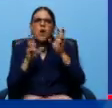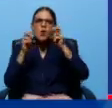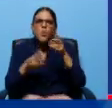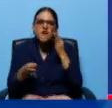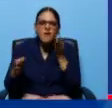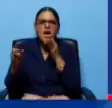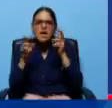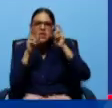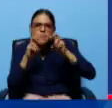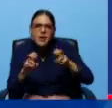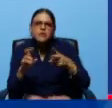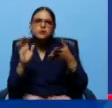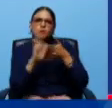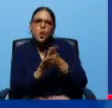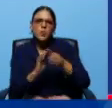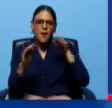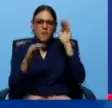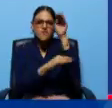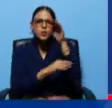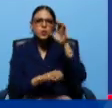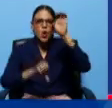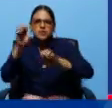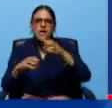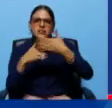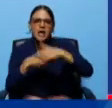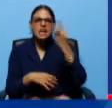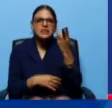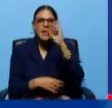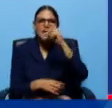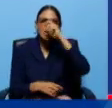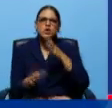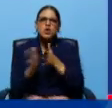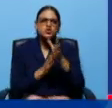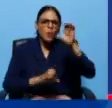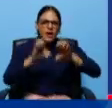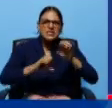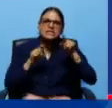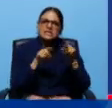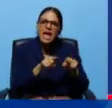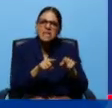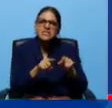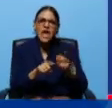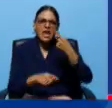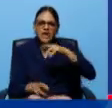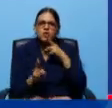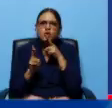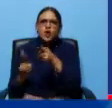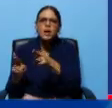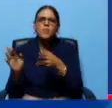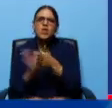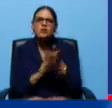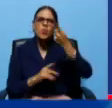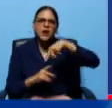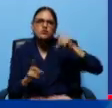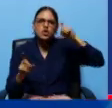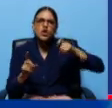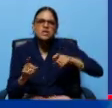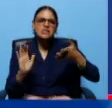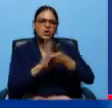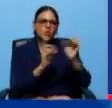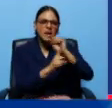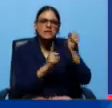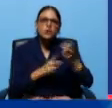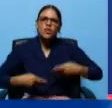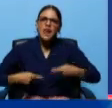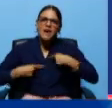la investigación científica para los próximos 30 años. Una ciencia, presidente, que responda a la racionalidad de la vida, una ciencia para